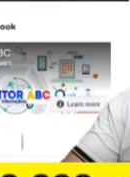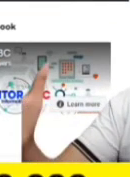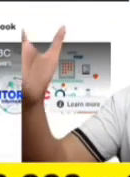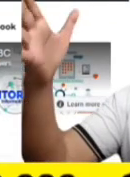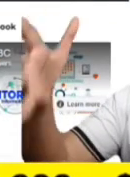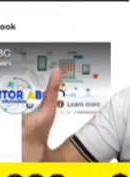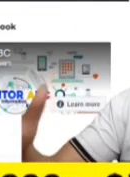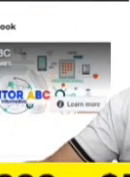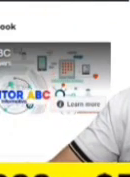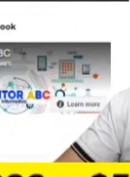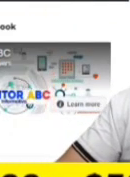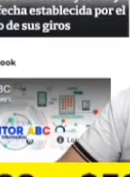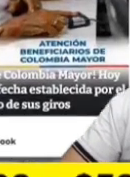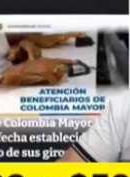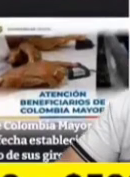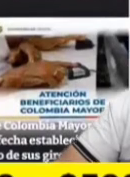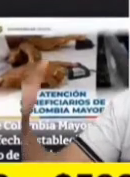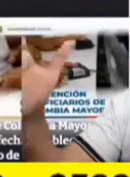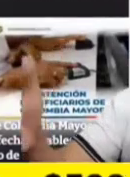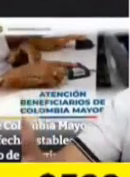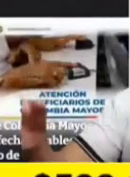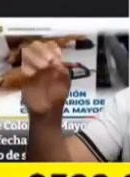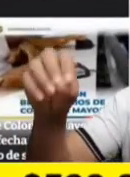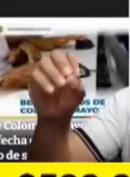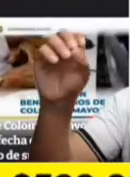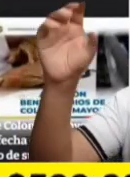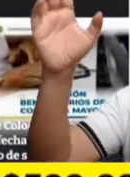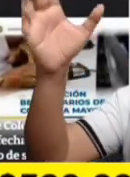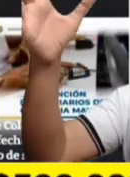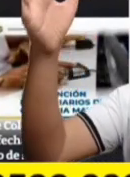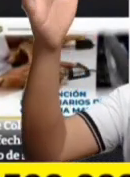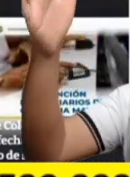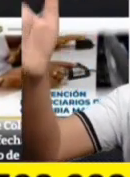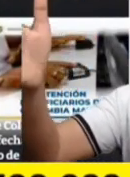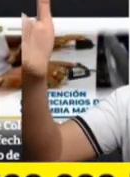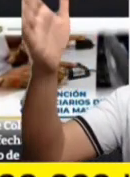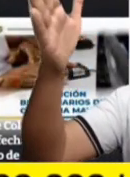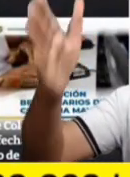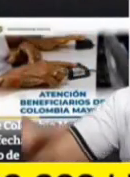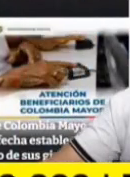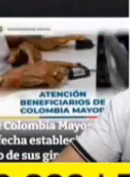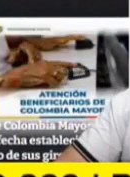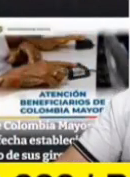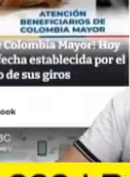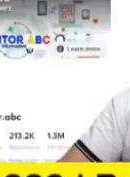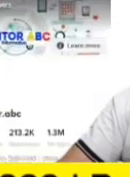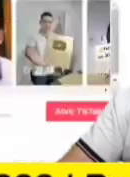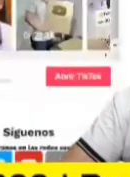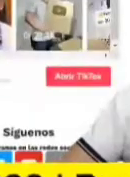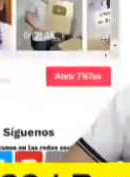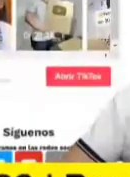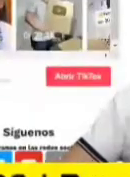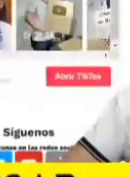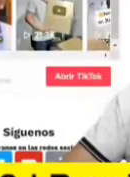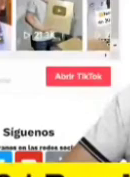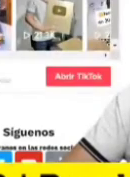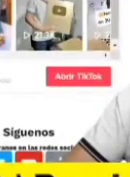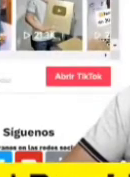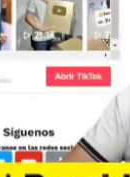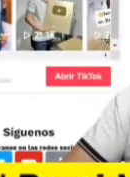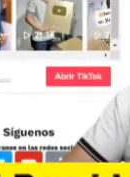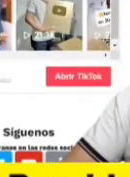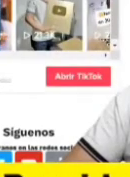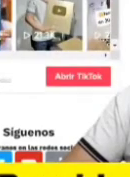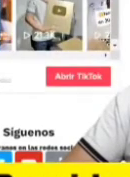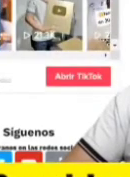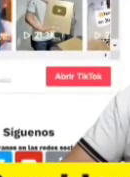respecto, toda la información referente en Winter ABC en Google, ustedes consiguen Programas Sociales Colombia Mayor, cómo inscribirse, cómo llevar